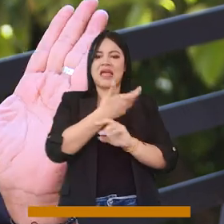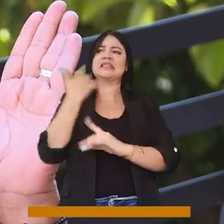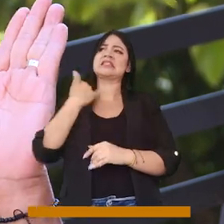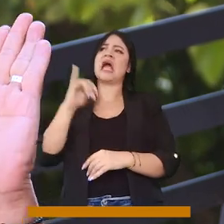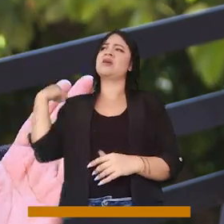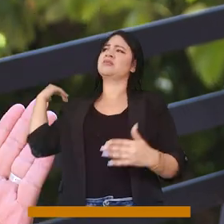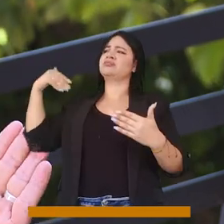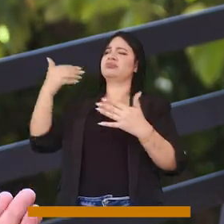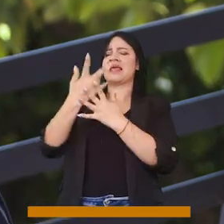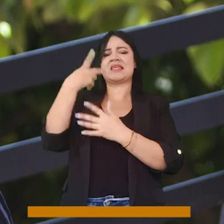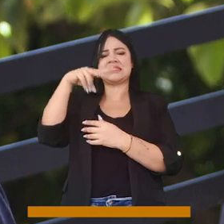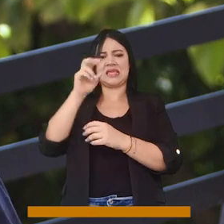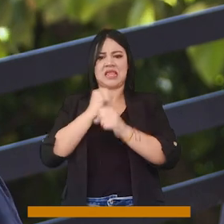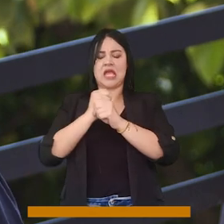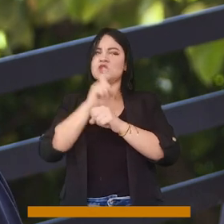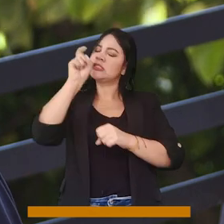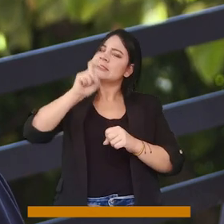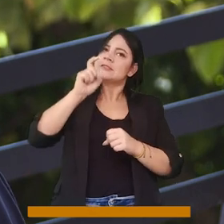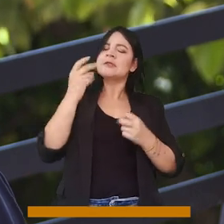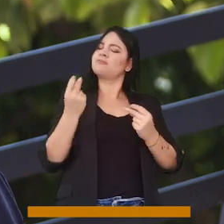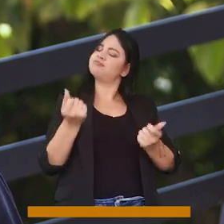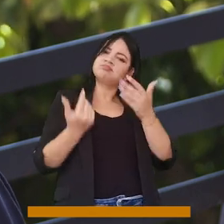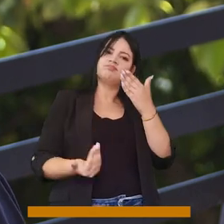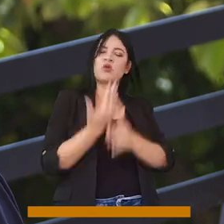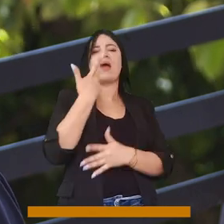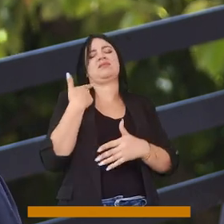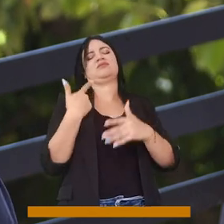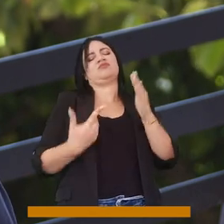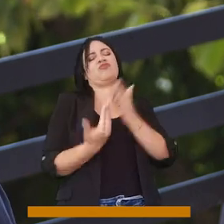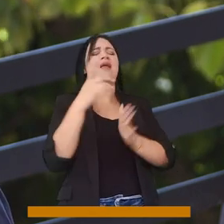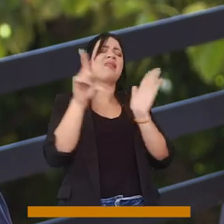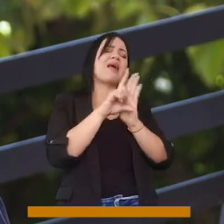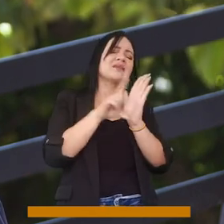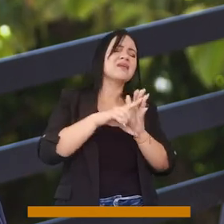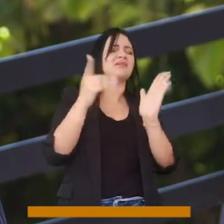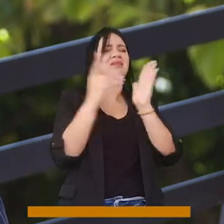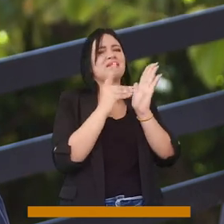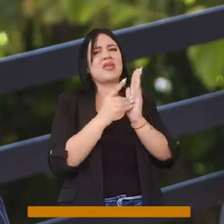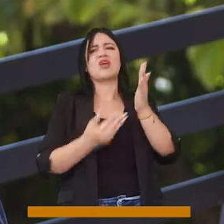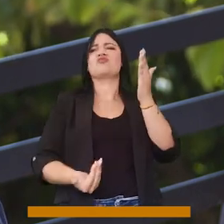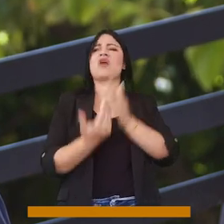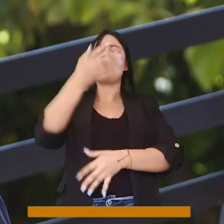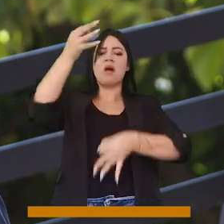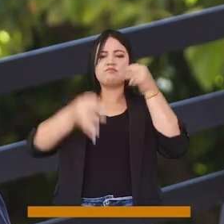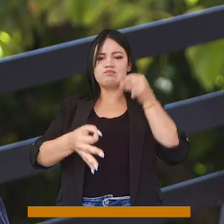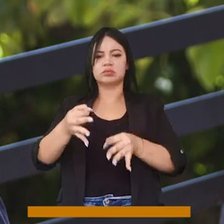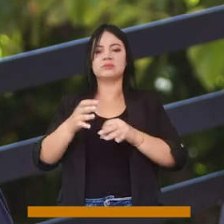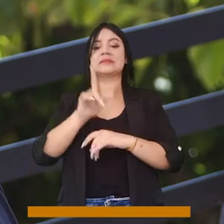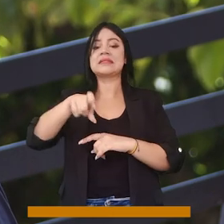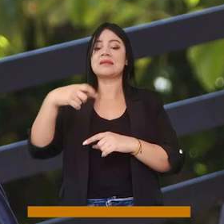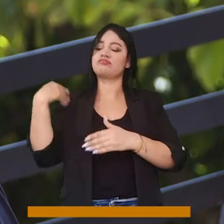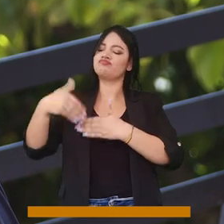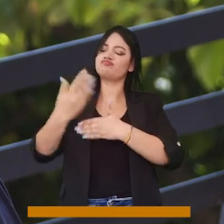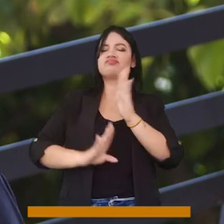cual tiene más de 17 años y debe ser actualizada con urgencia. Ya hay nuevas leyes, hay nuevos decretos, hay nuevas sentencias